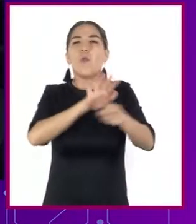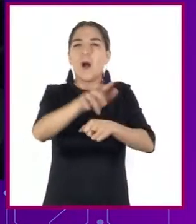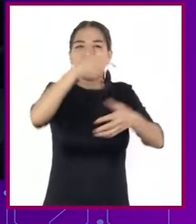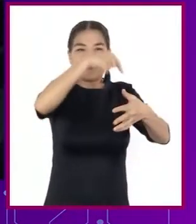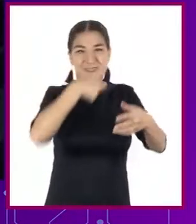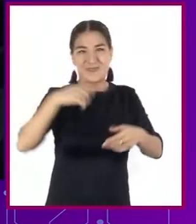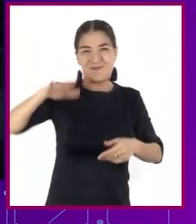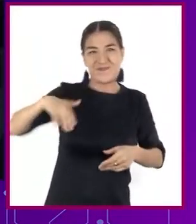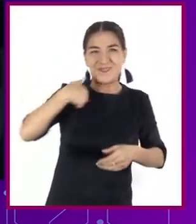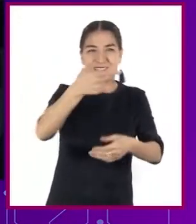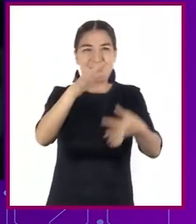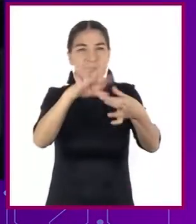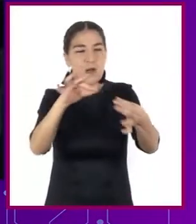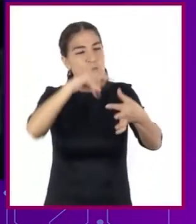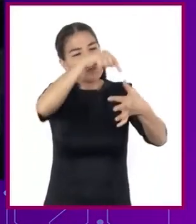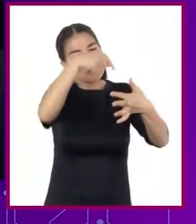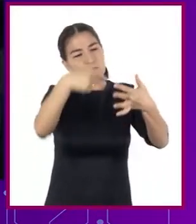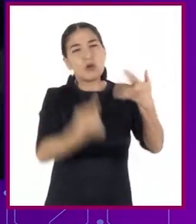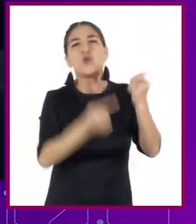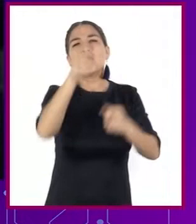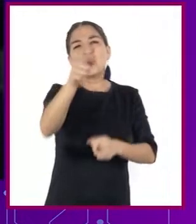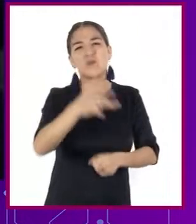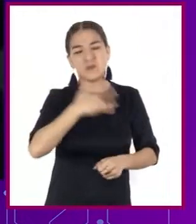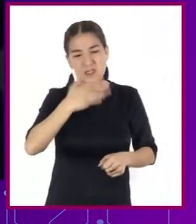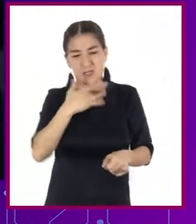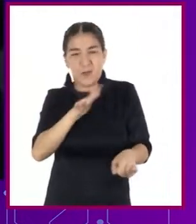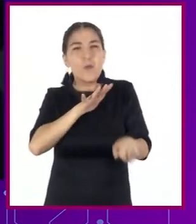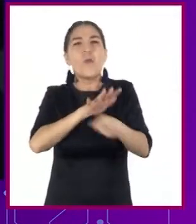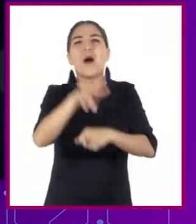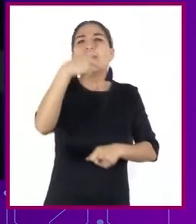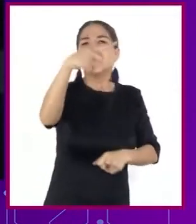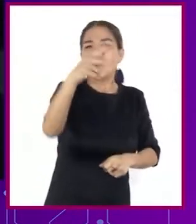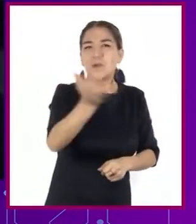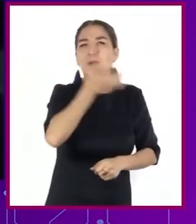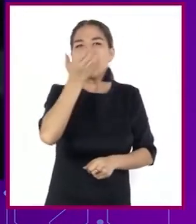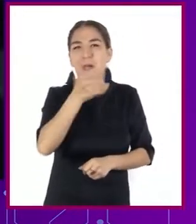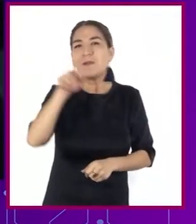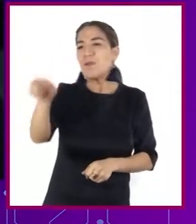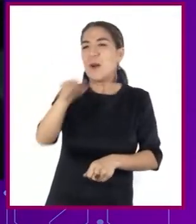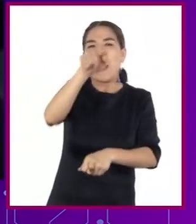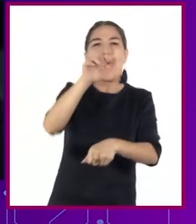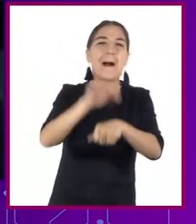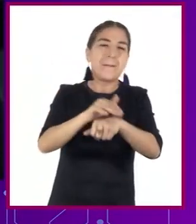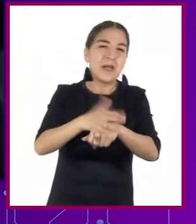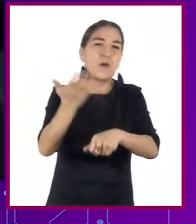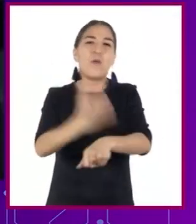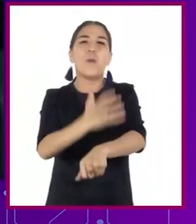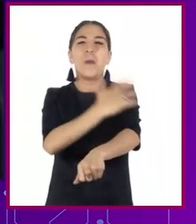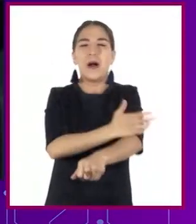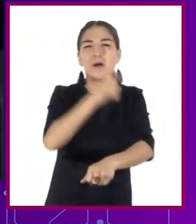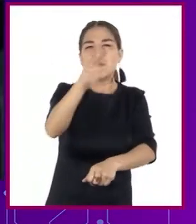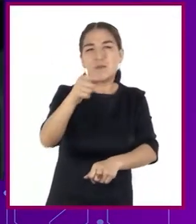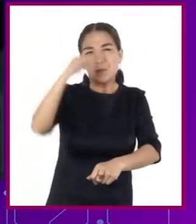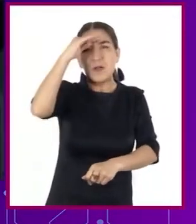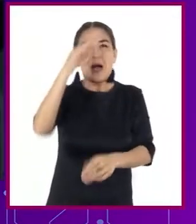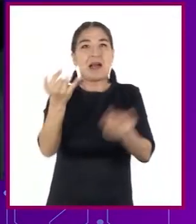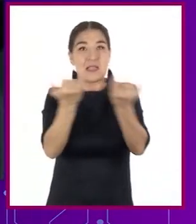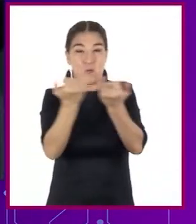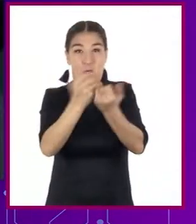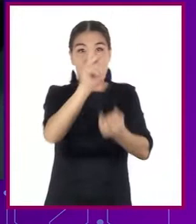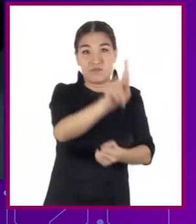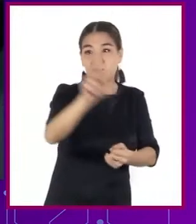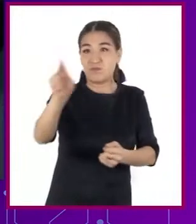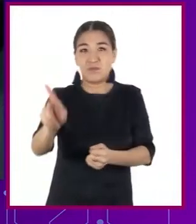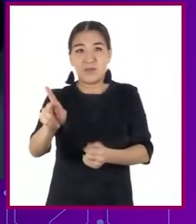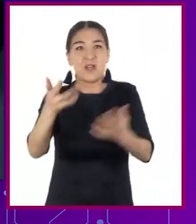de tu identidad y cuáles los de algún compañero o compañera que tengas a tu lado. ¿Te das cuenta de que esos rasgos